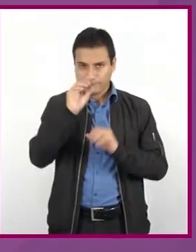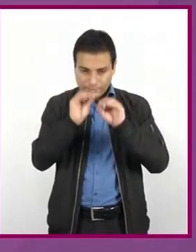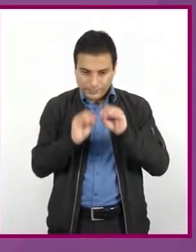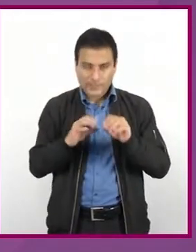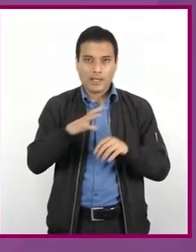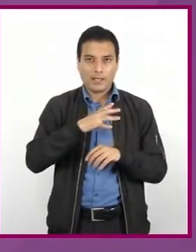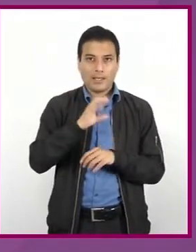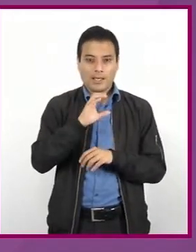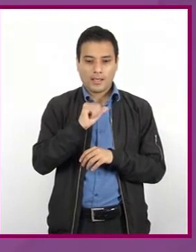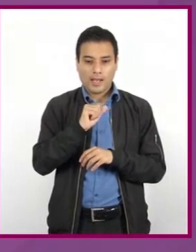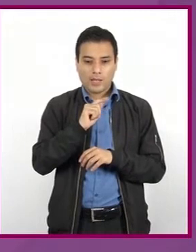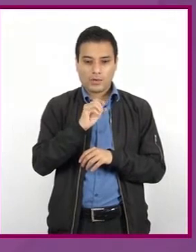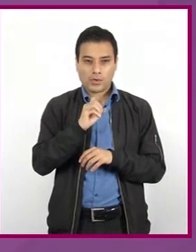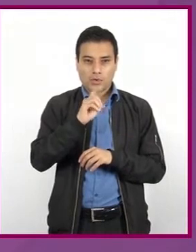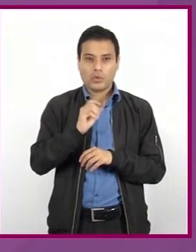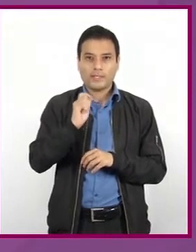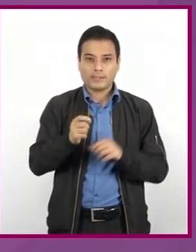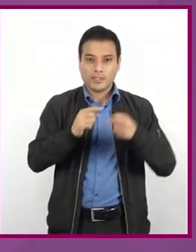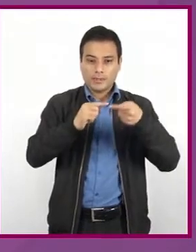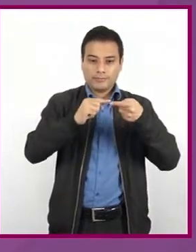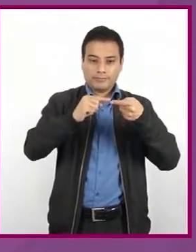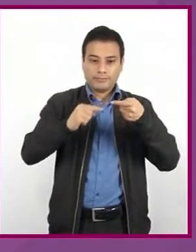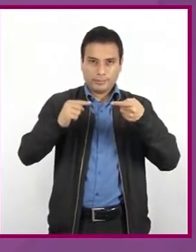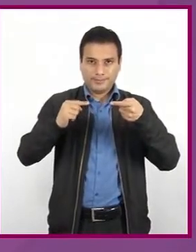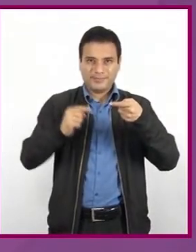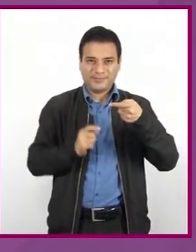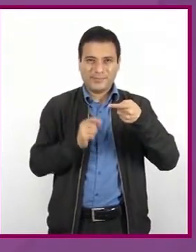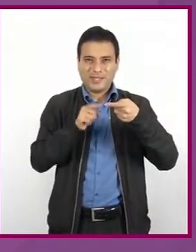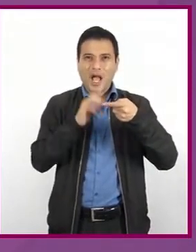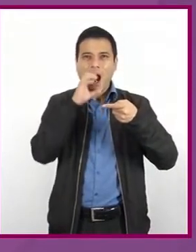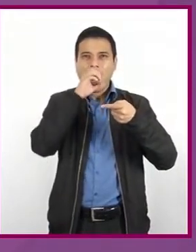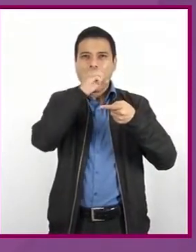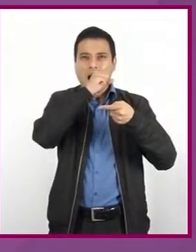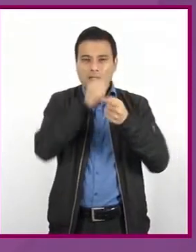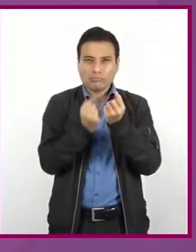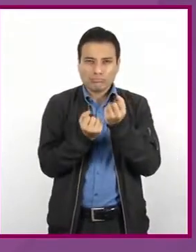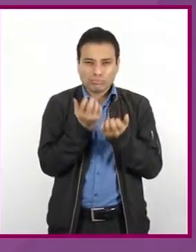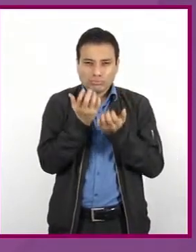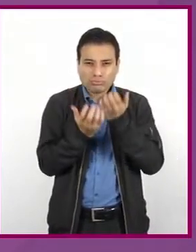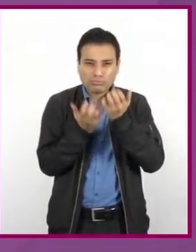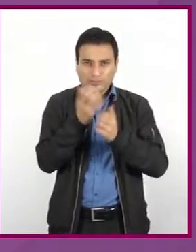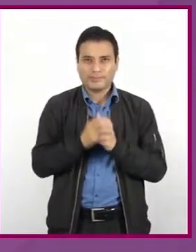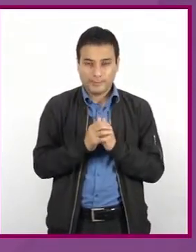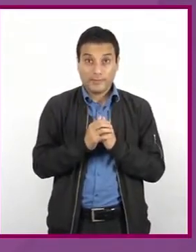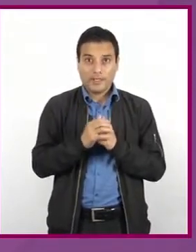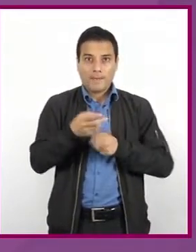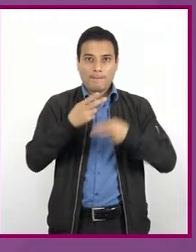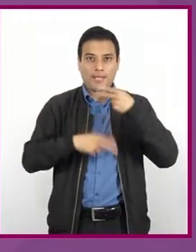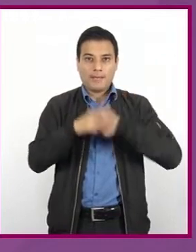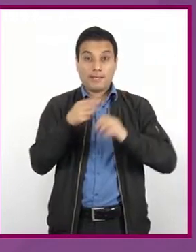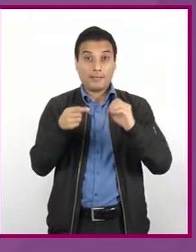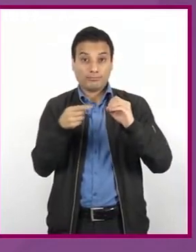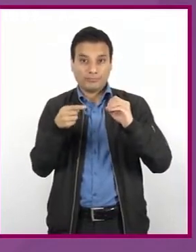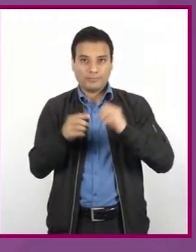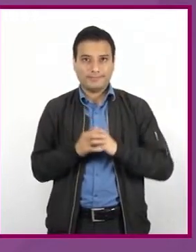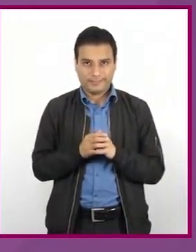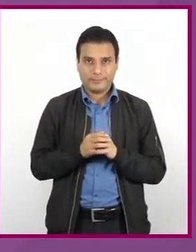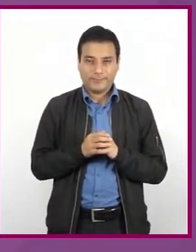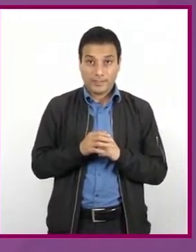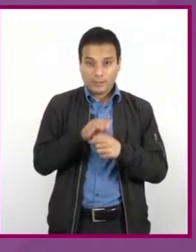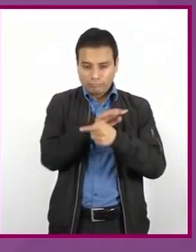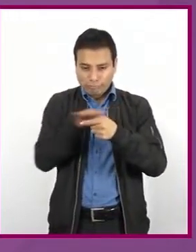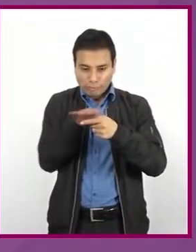cátodo, que es un filamento calentado por una corriente eléctrica de pocos amperios y que emite electrones al ánodo. Al variar